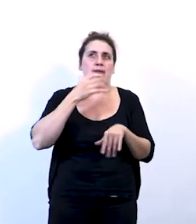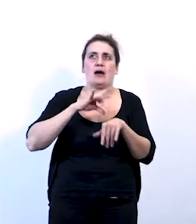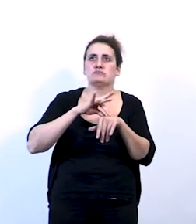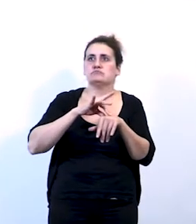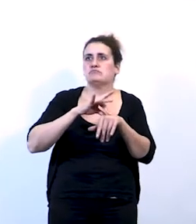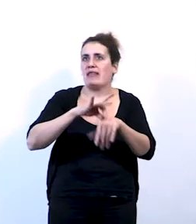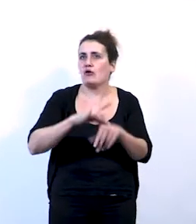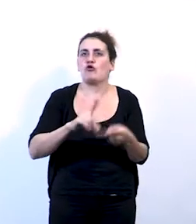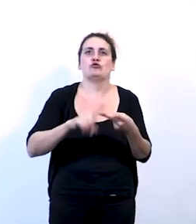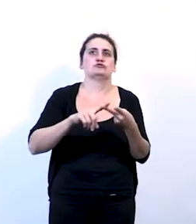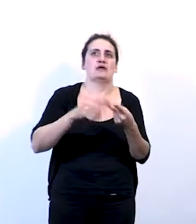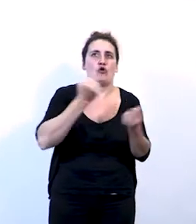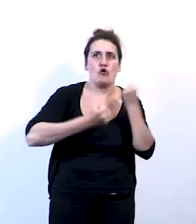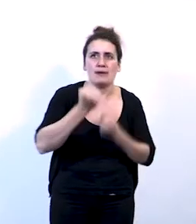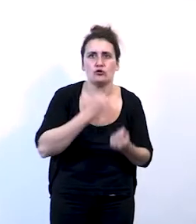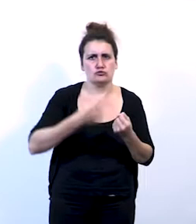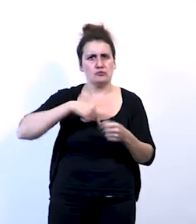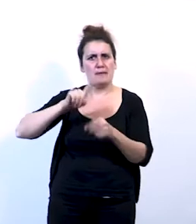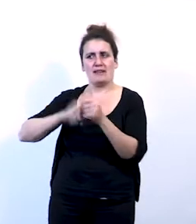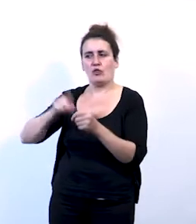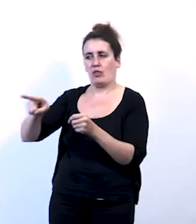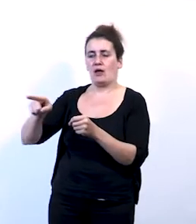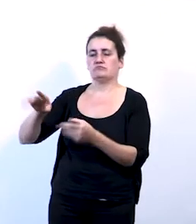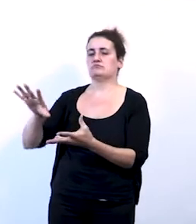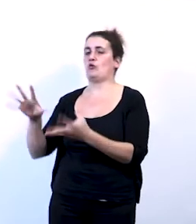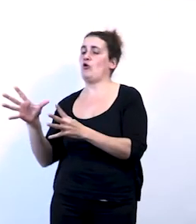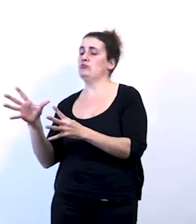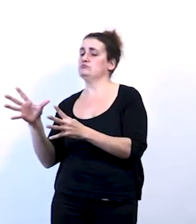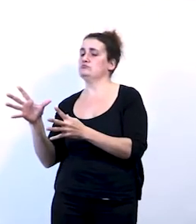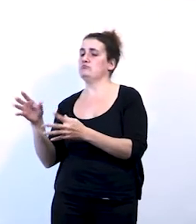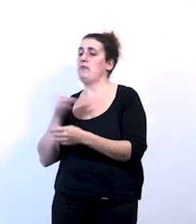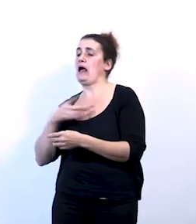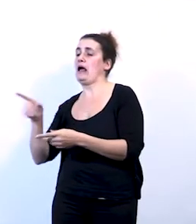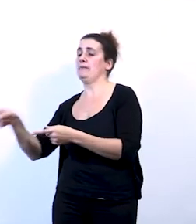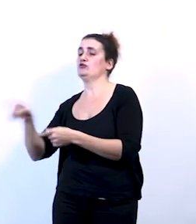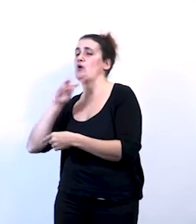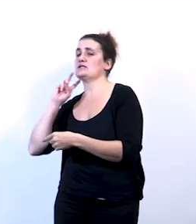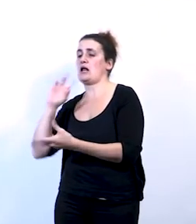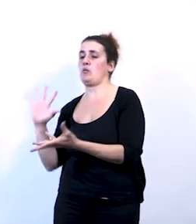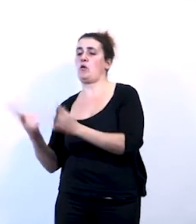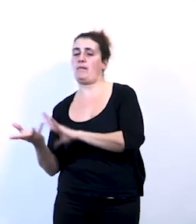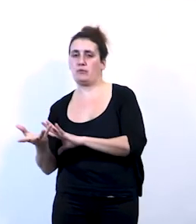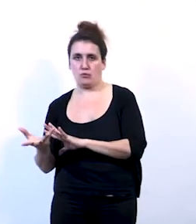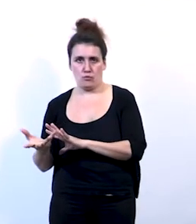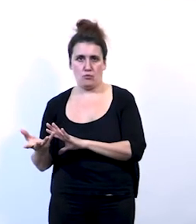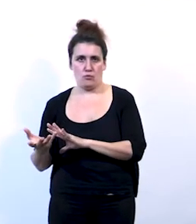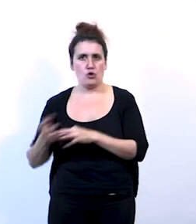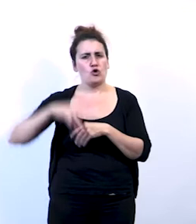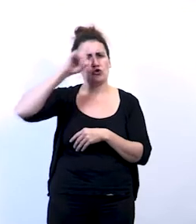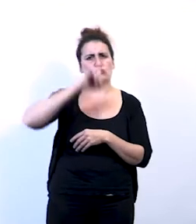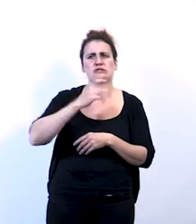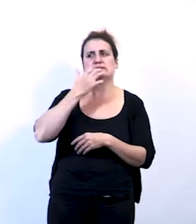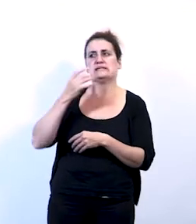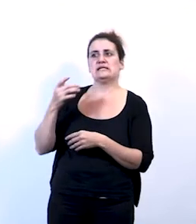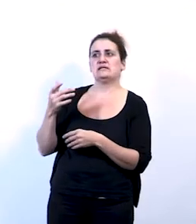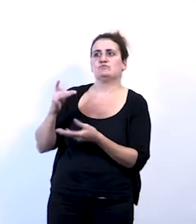cuestión económica, estamos participando del blanqueamiento continuado de Israel, ¿no? No sé si nos corresponde más a